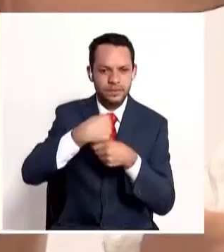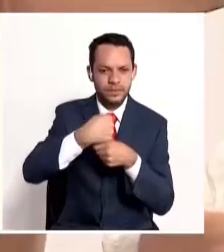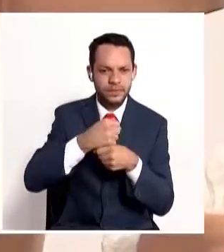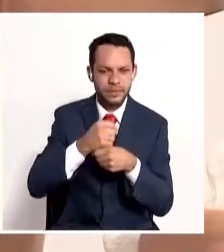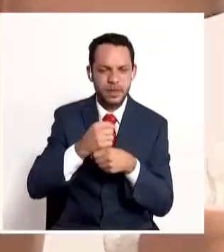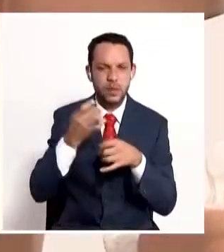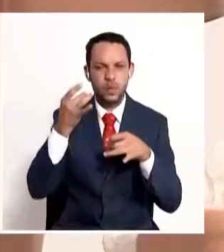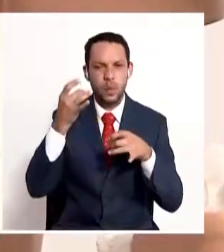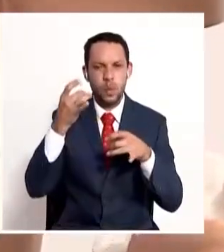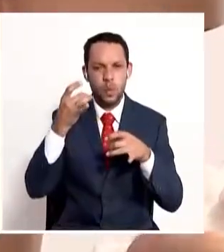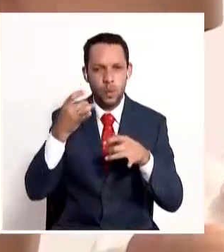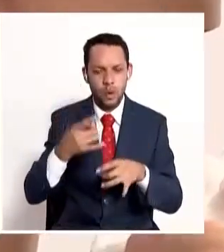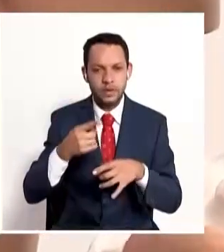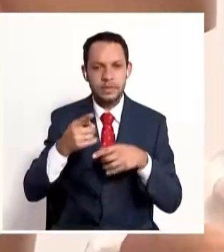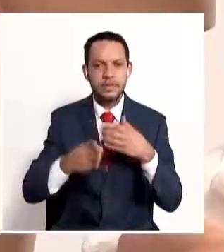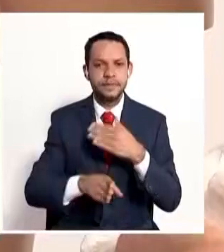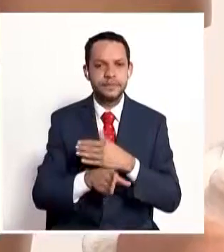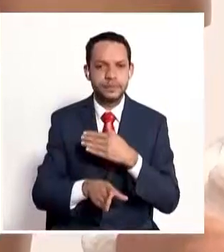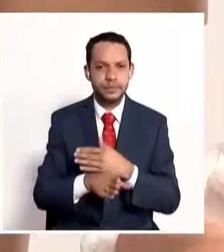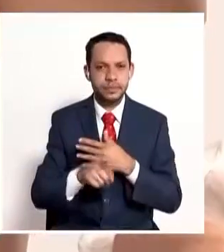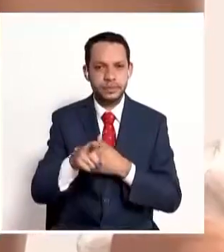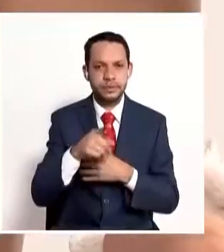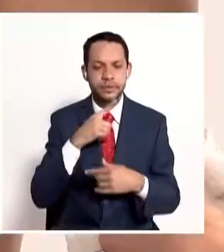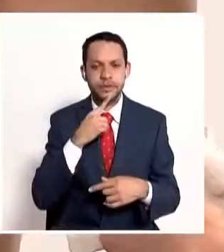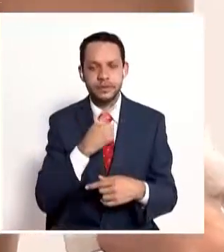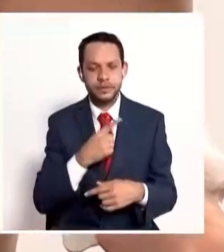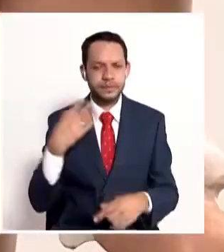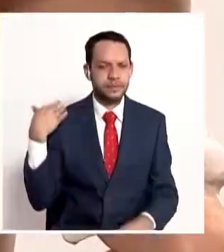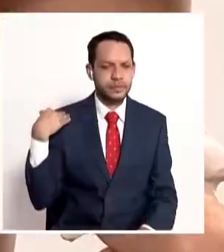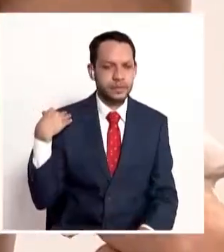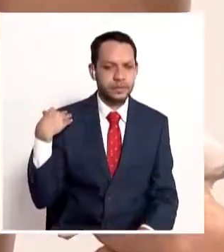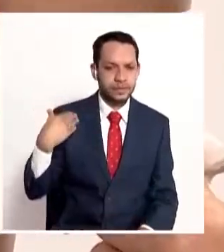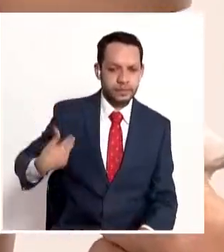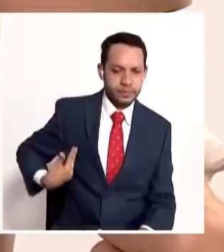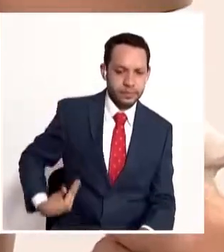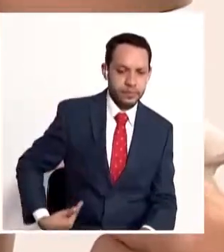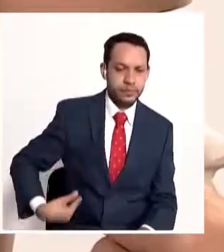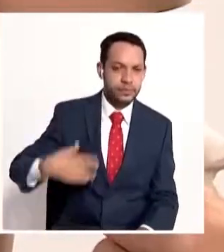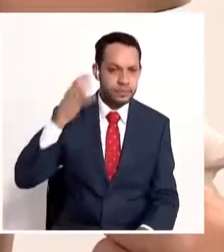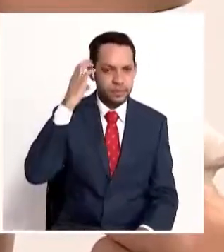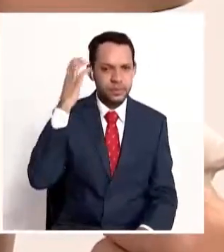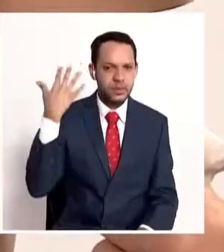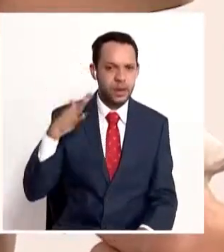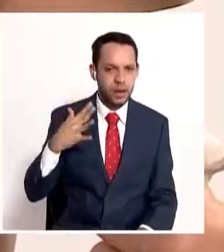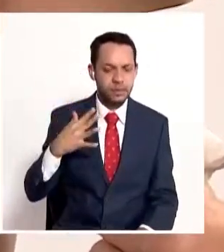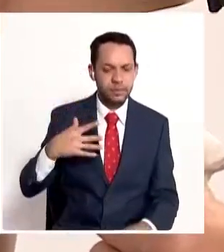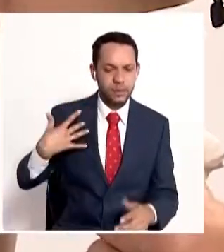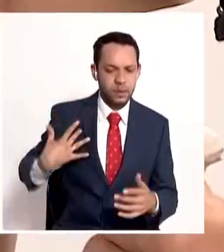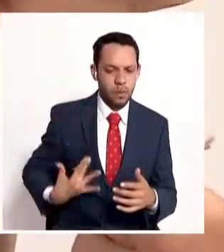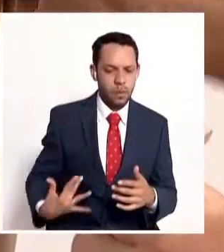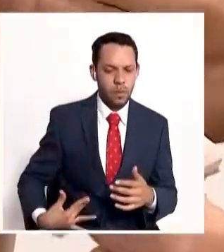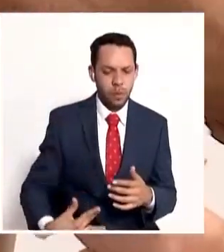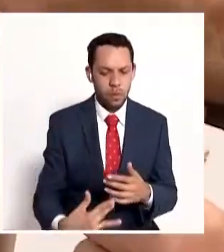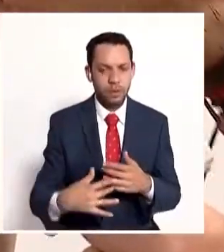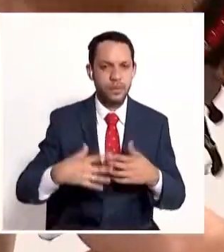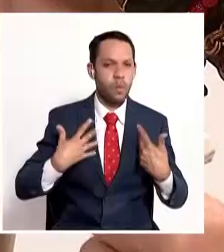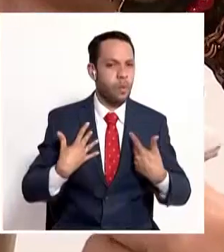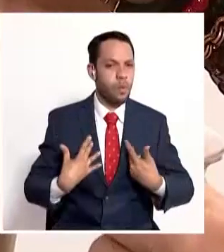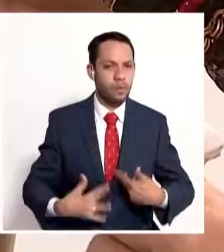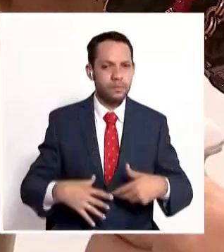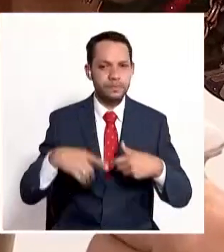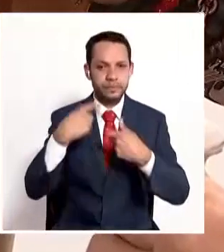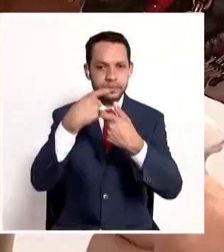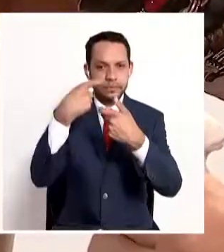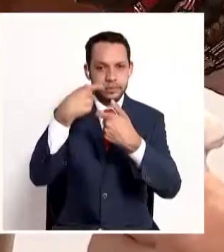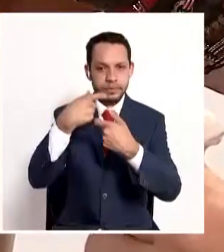unos dolores terribles todo el mundo se quedó con el tema de la ciática pero realmente esto puede ocurrir en cualquier vértebra de la columna vertebral al